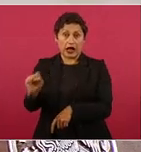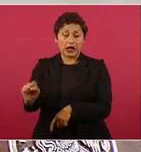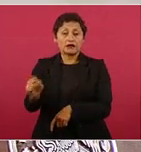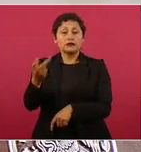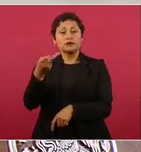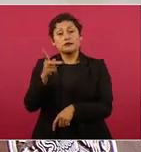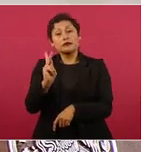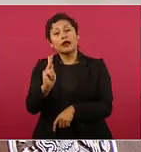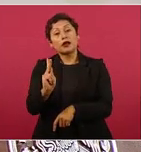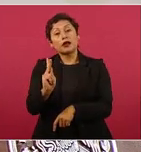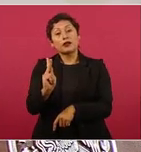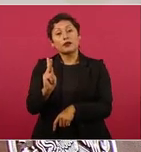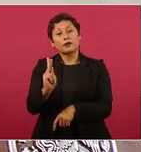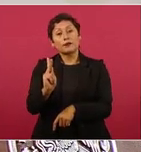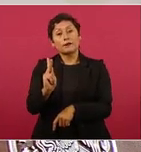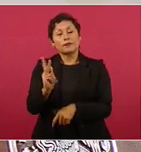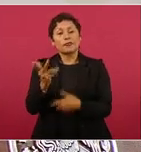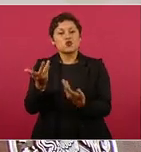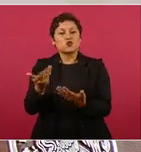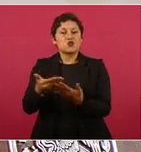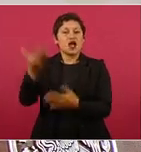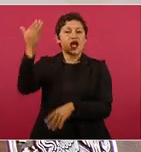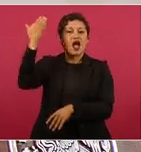no permitían que